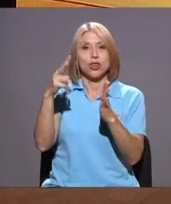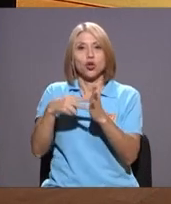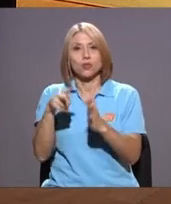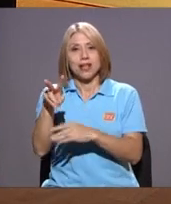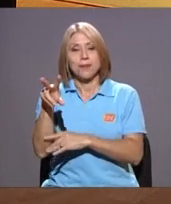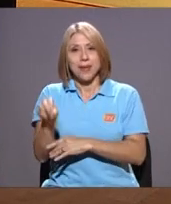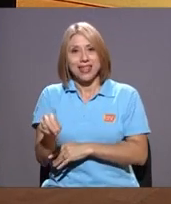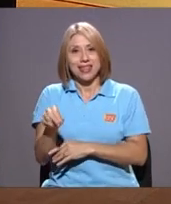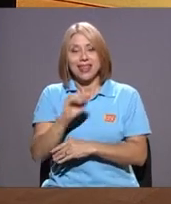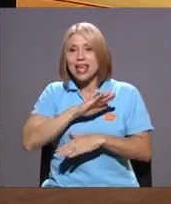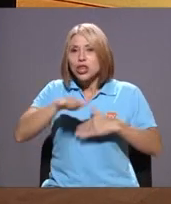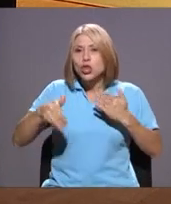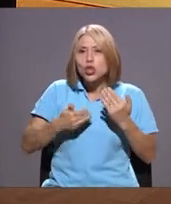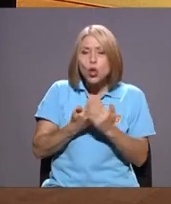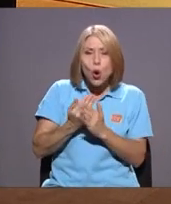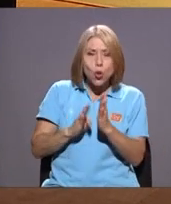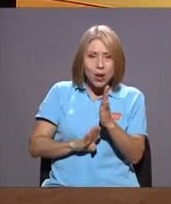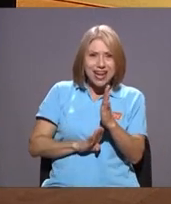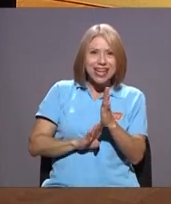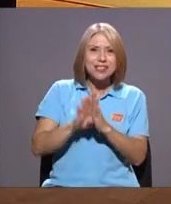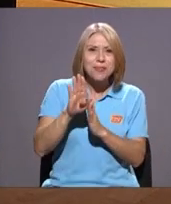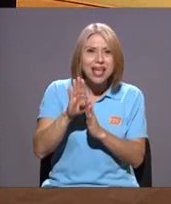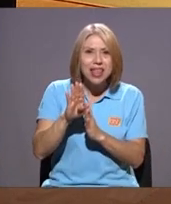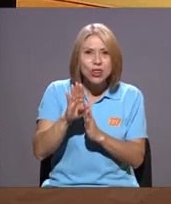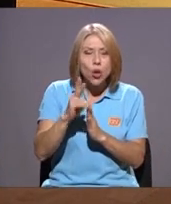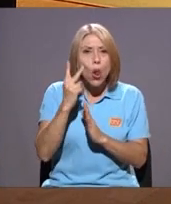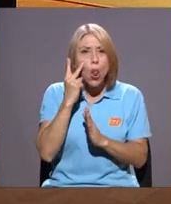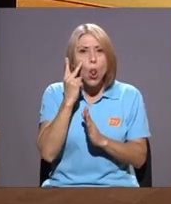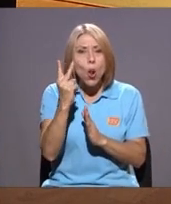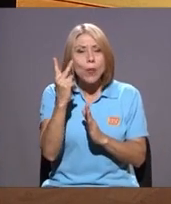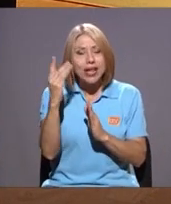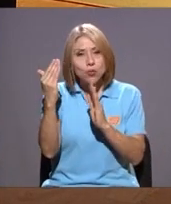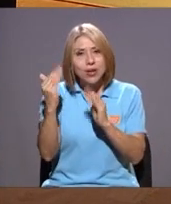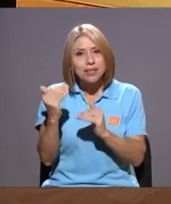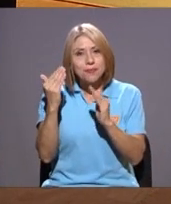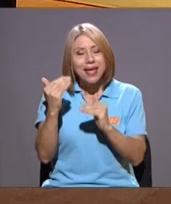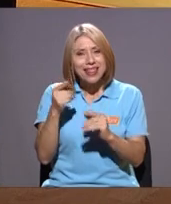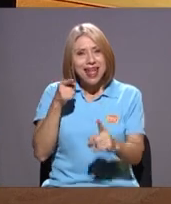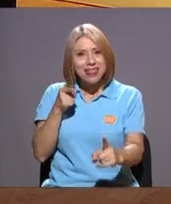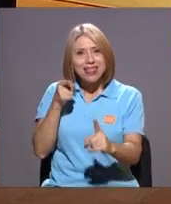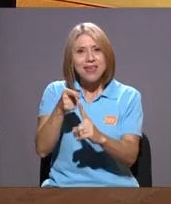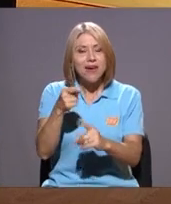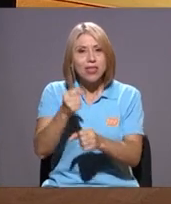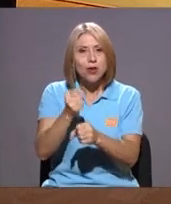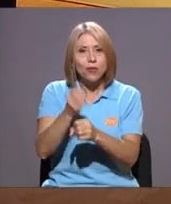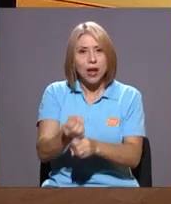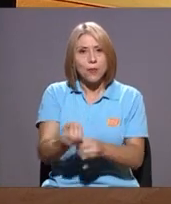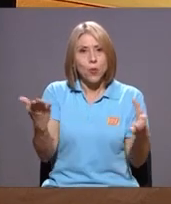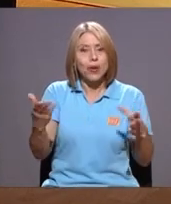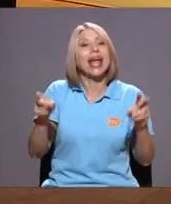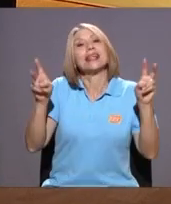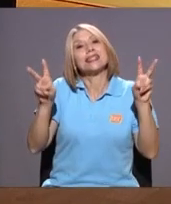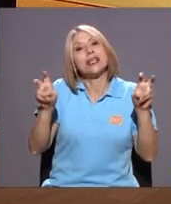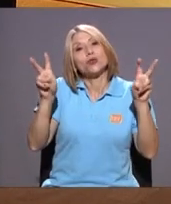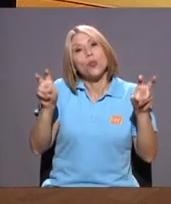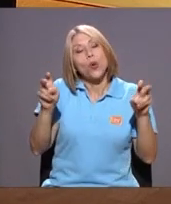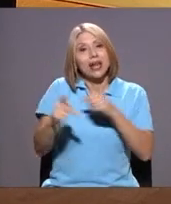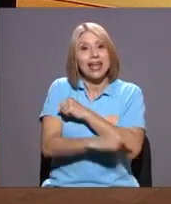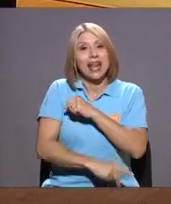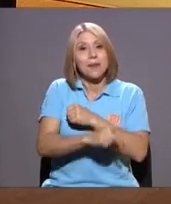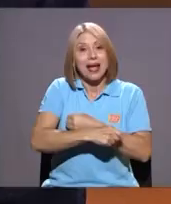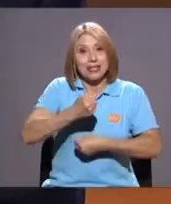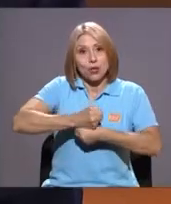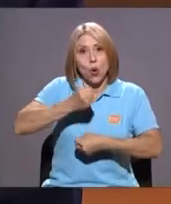crecimiento lo carga en una expectativa de obra pública se supone que el país va a ser ahora pública en el